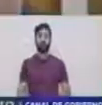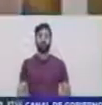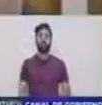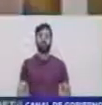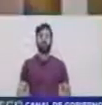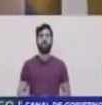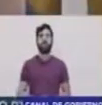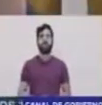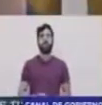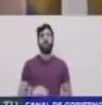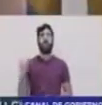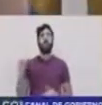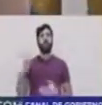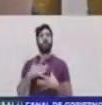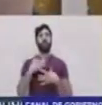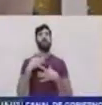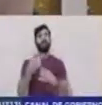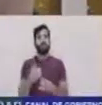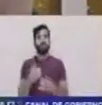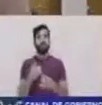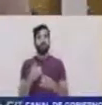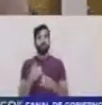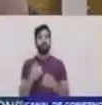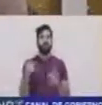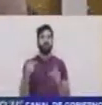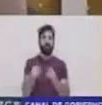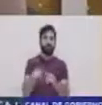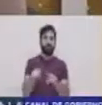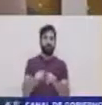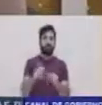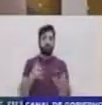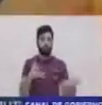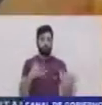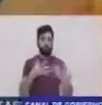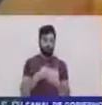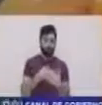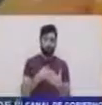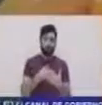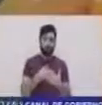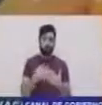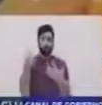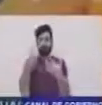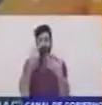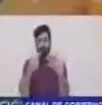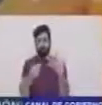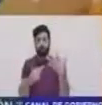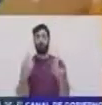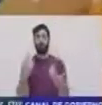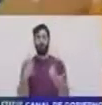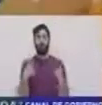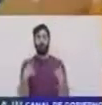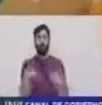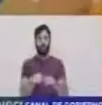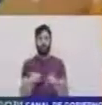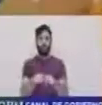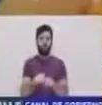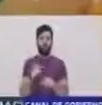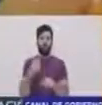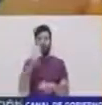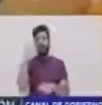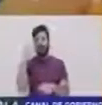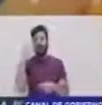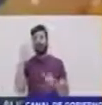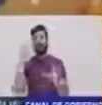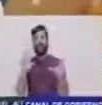¿Qué te parece? Me parece interesante porque siento que es como una conexión, ¿verdad? No estamos hablando solo de un elemento, sino que estamos hablando de un trabajo